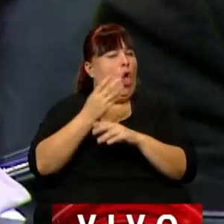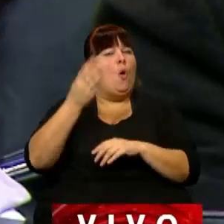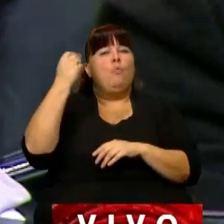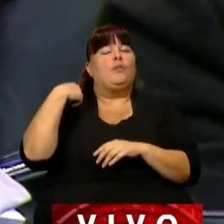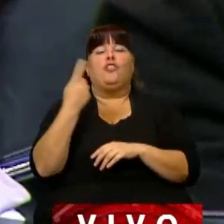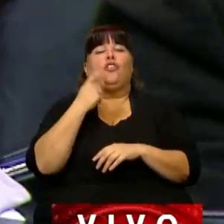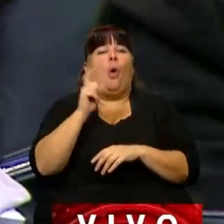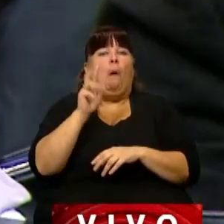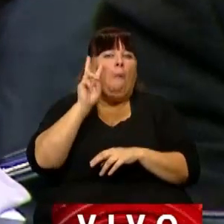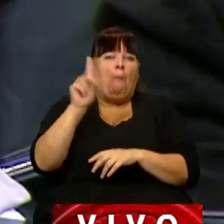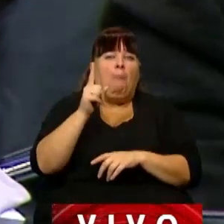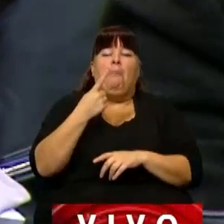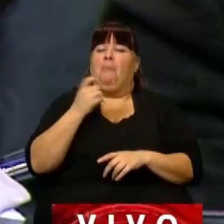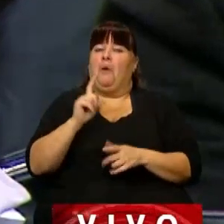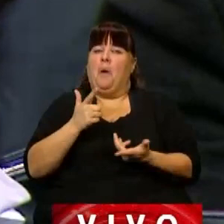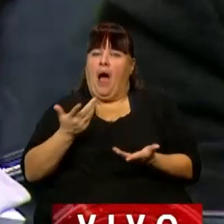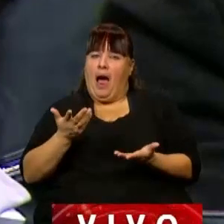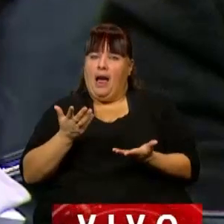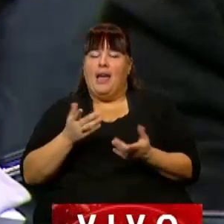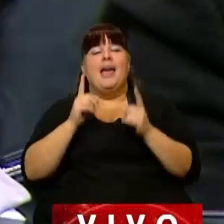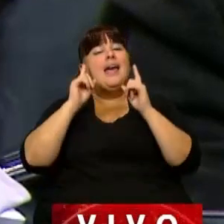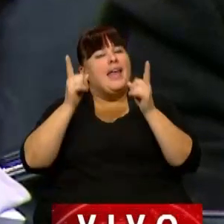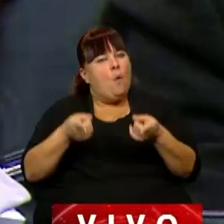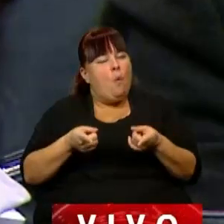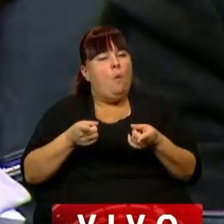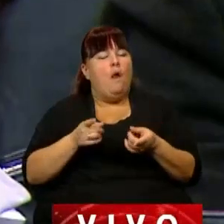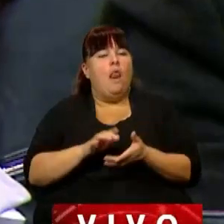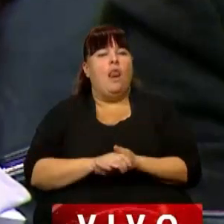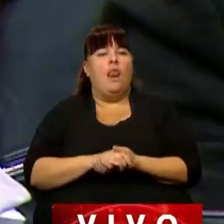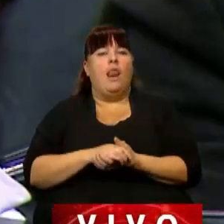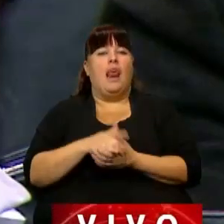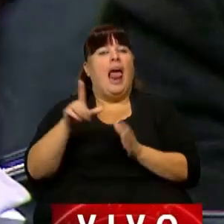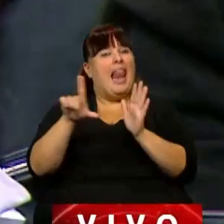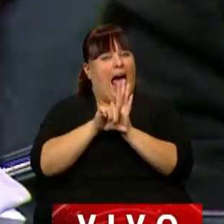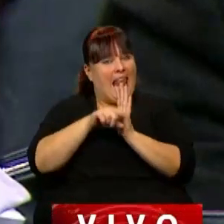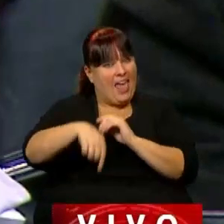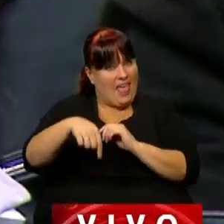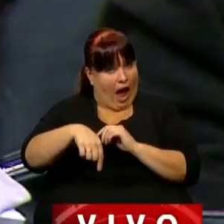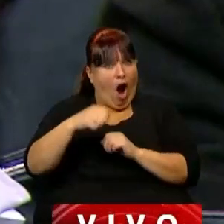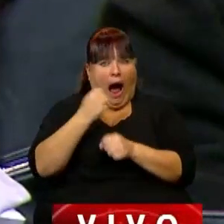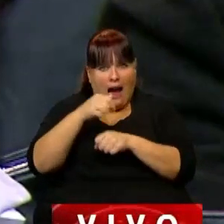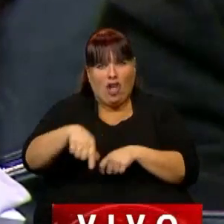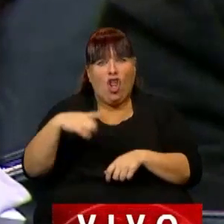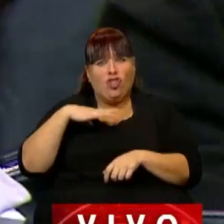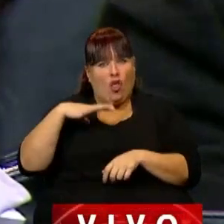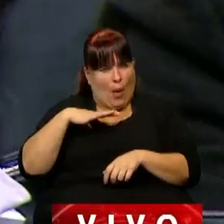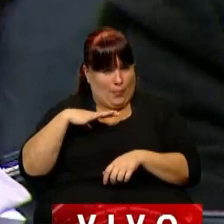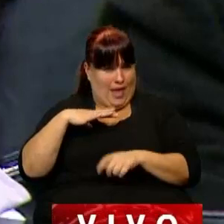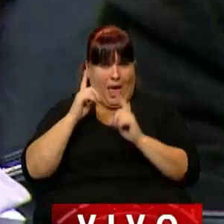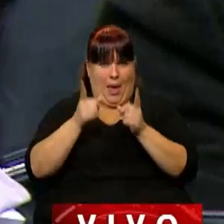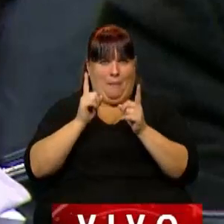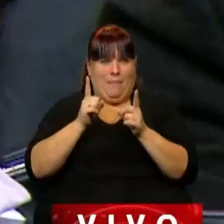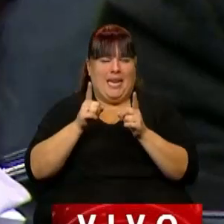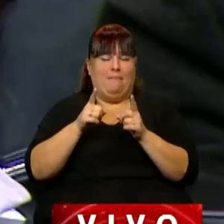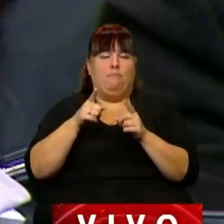no vemos o no advertimos, pese a que las leyes vigentes incluso,